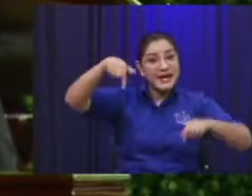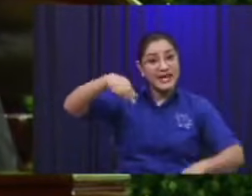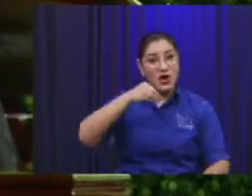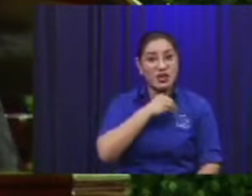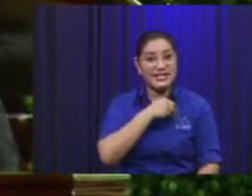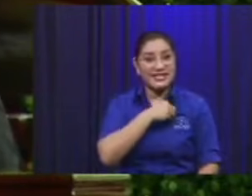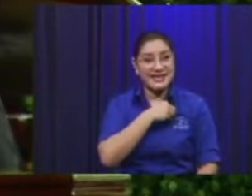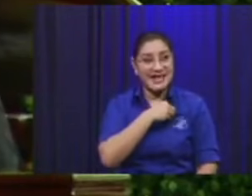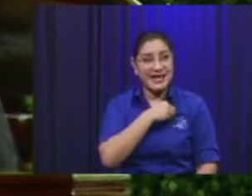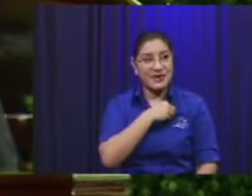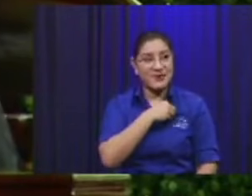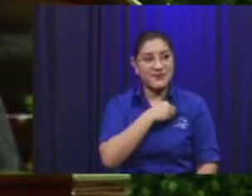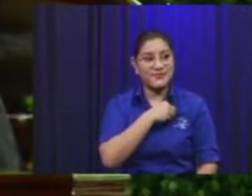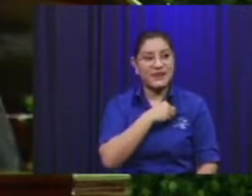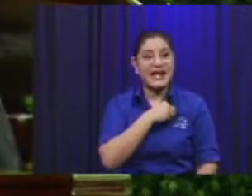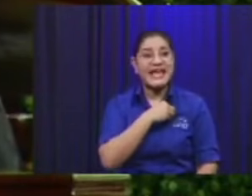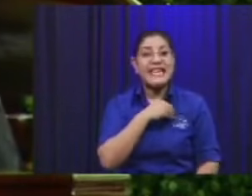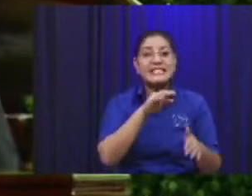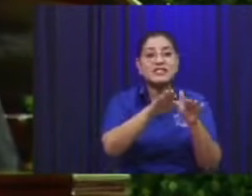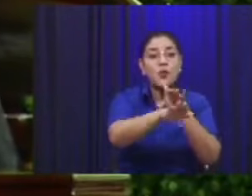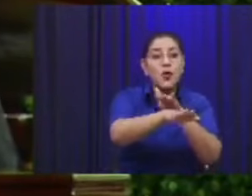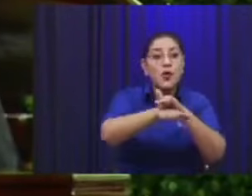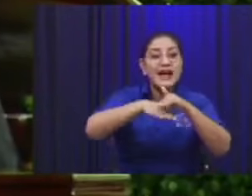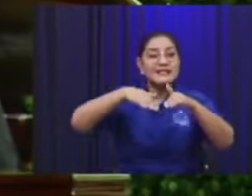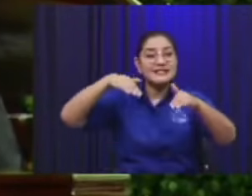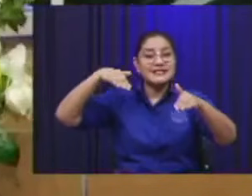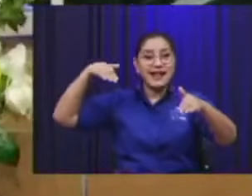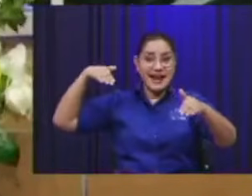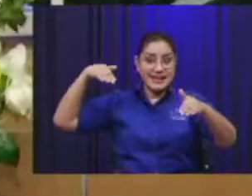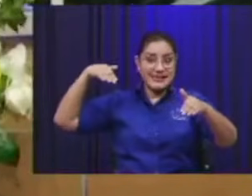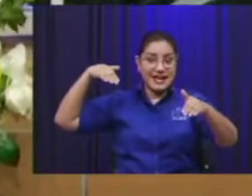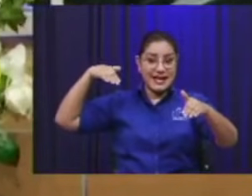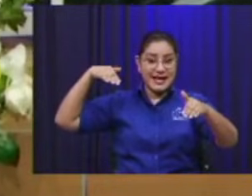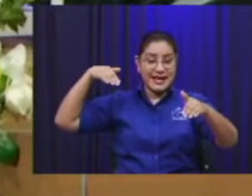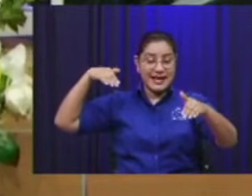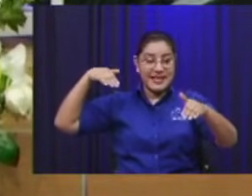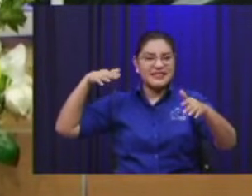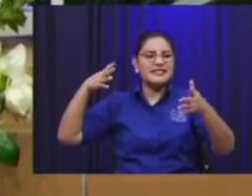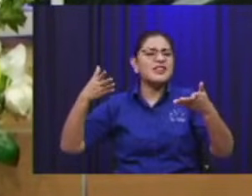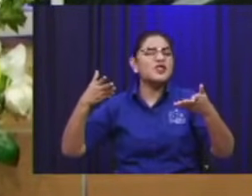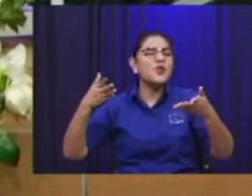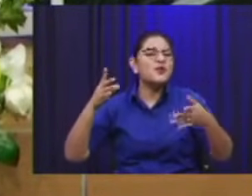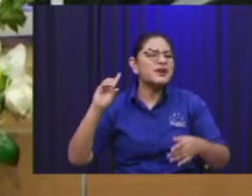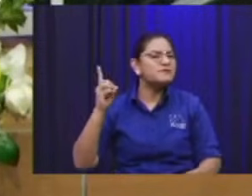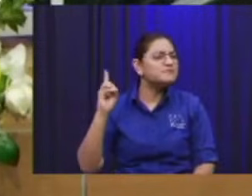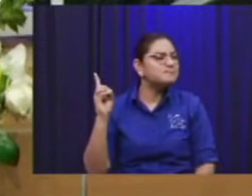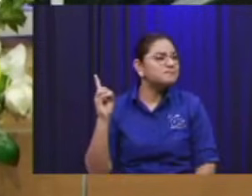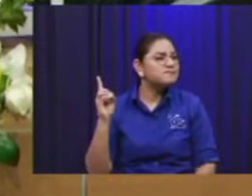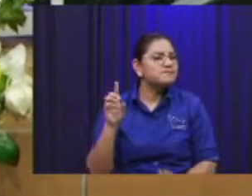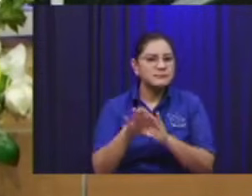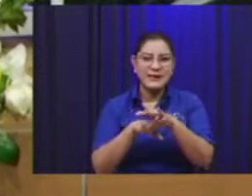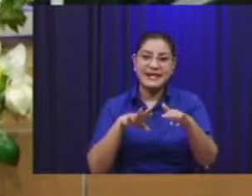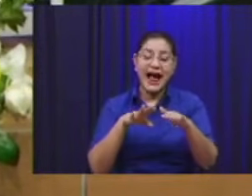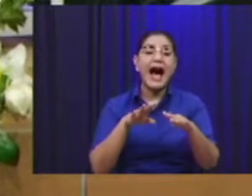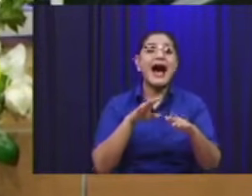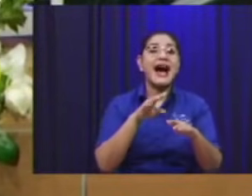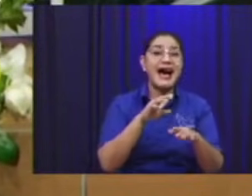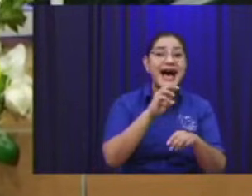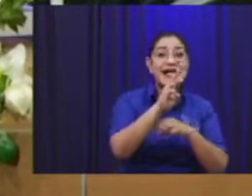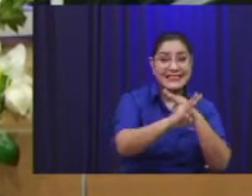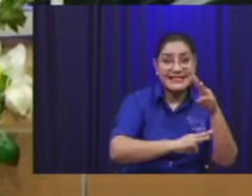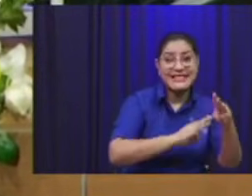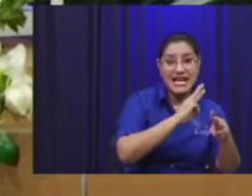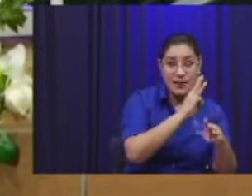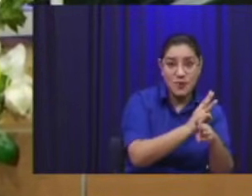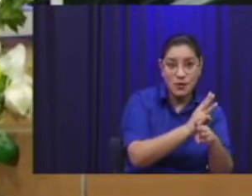es la salida la salida de esta tierra yo no sé si si la mayoría